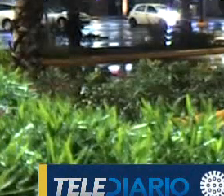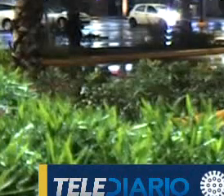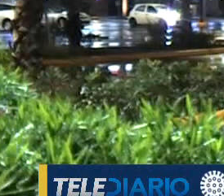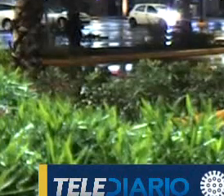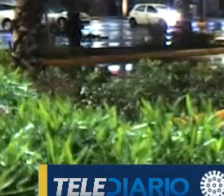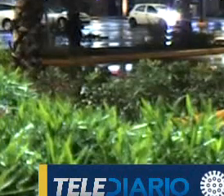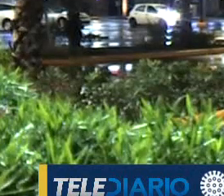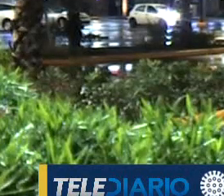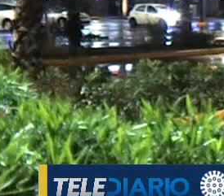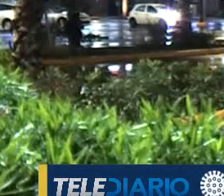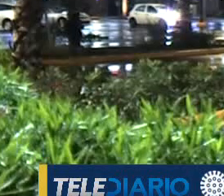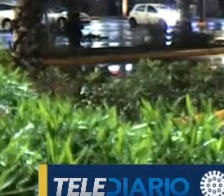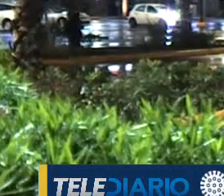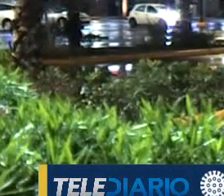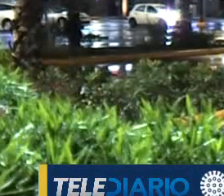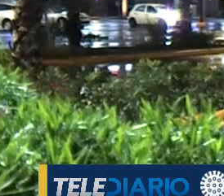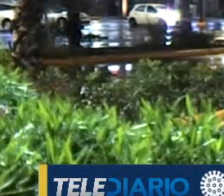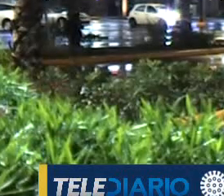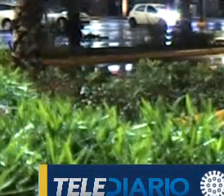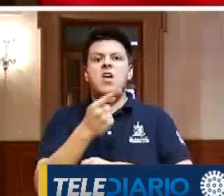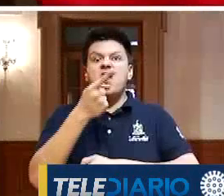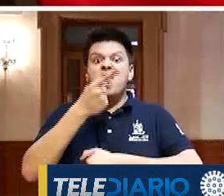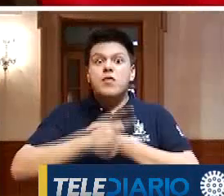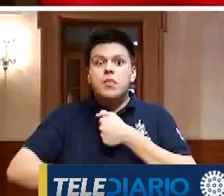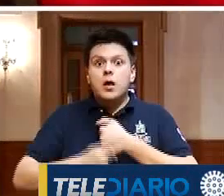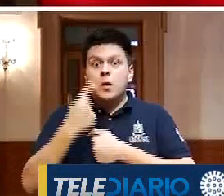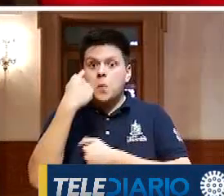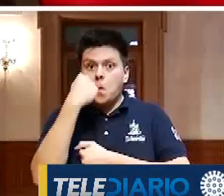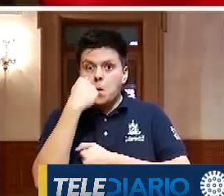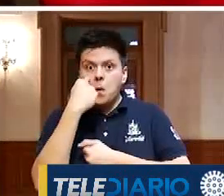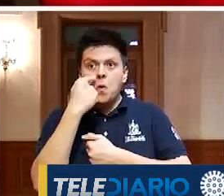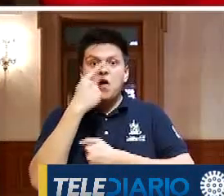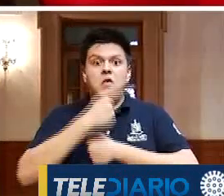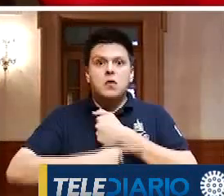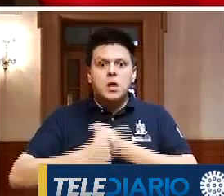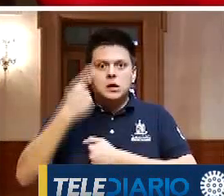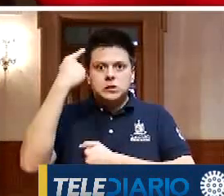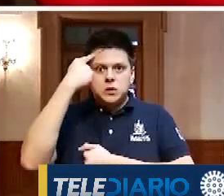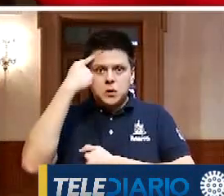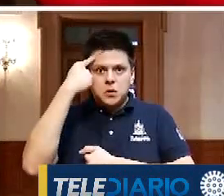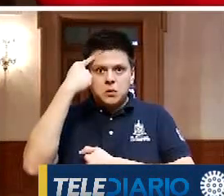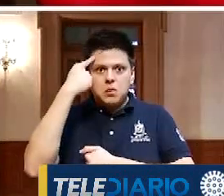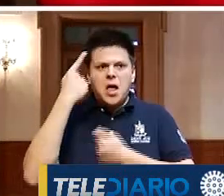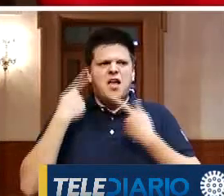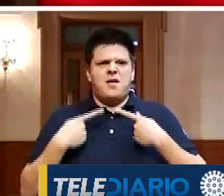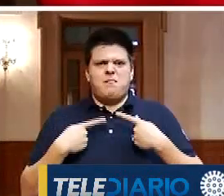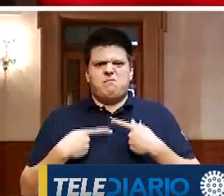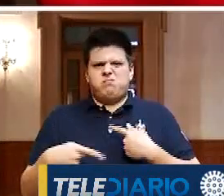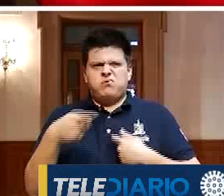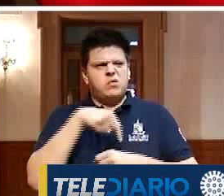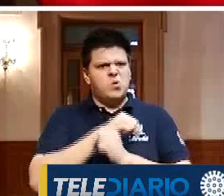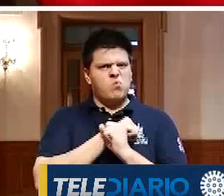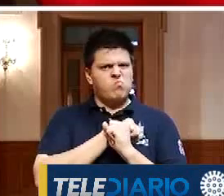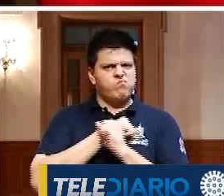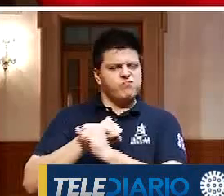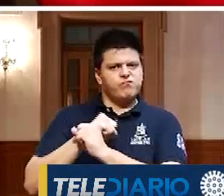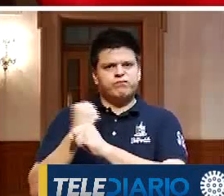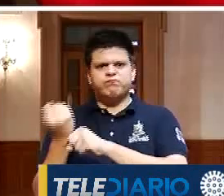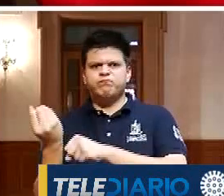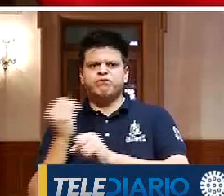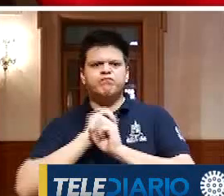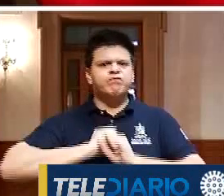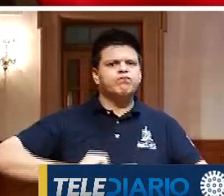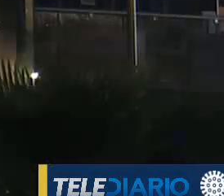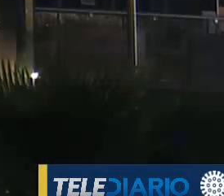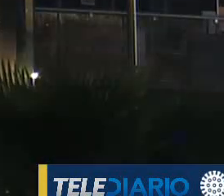13 establecimientos que se encontraban operando. En la rueda de prensa de actualización de COVID-19, el titular de la dependencia,